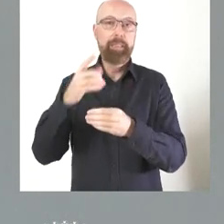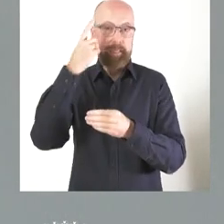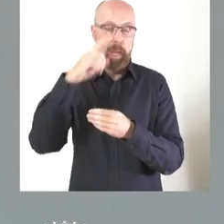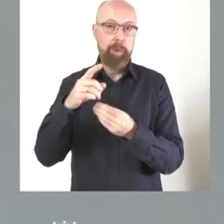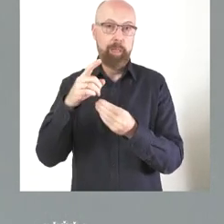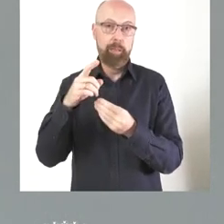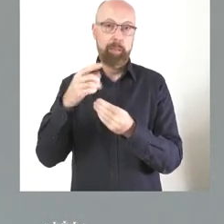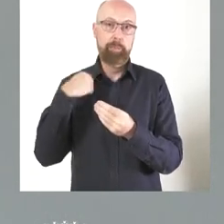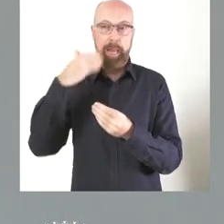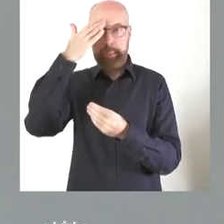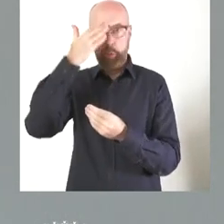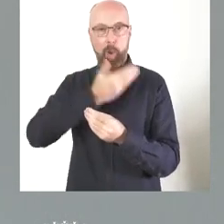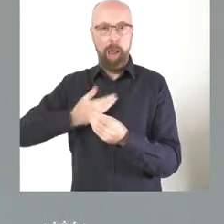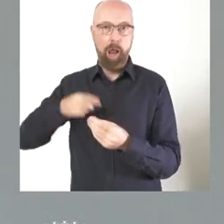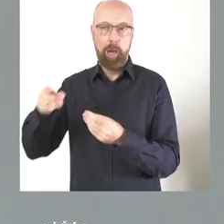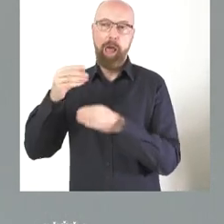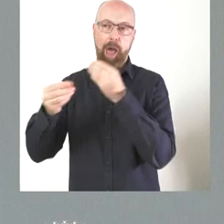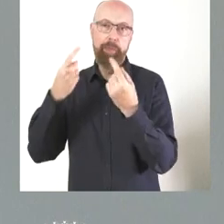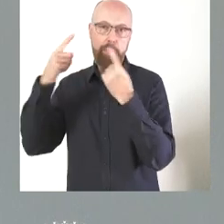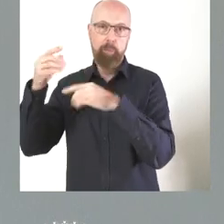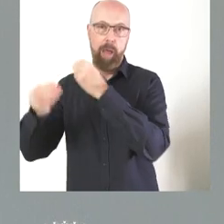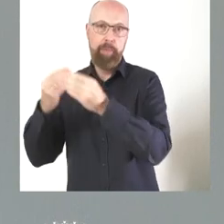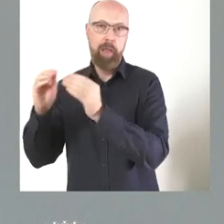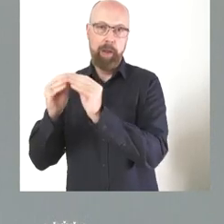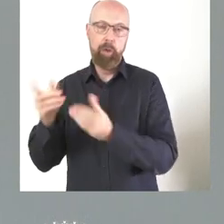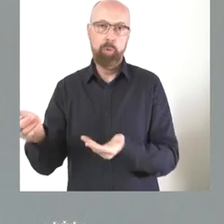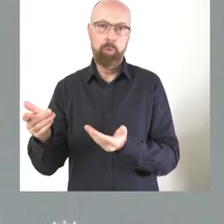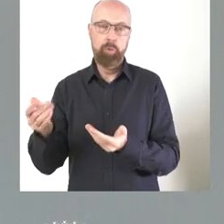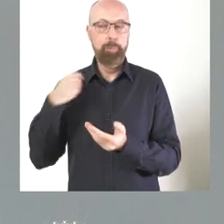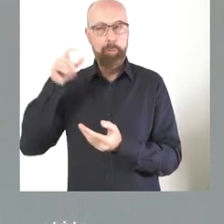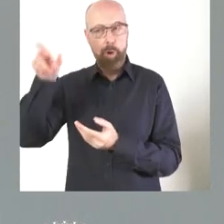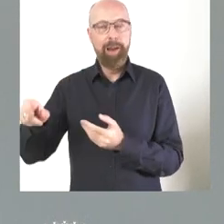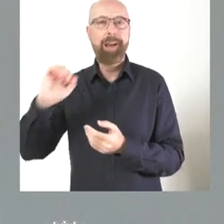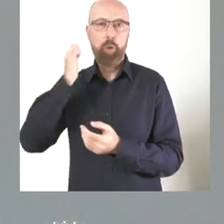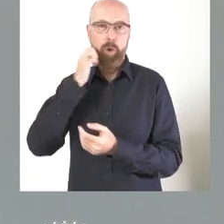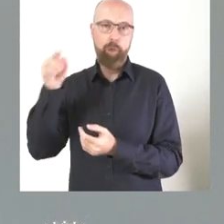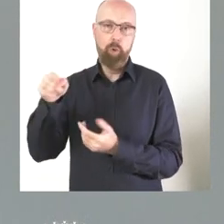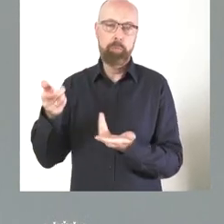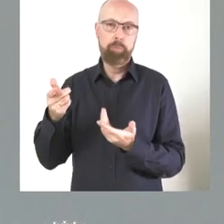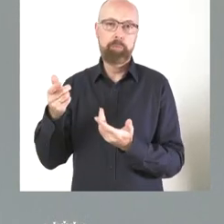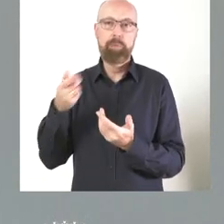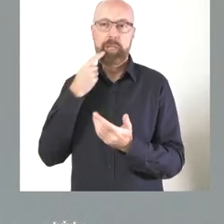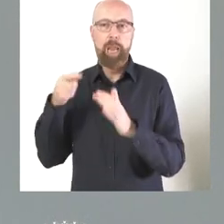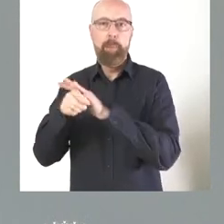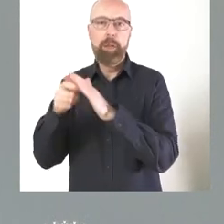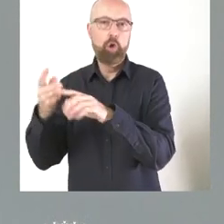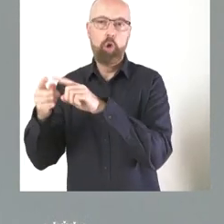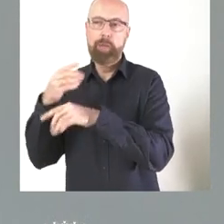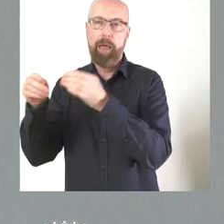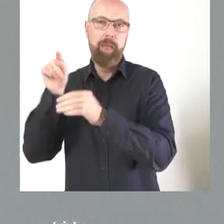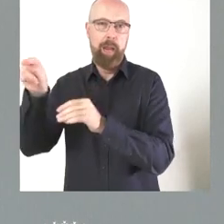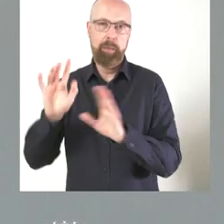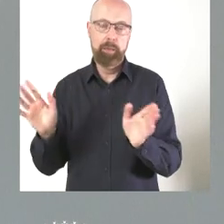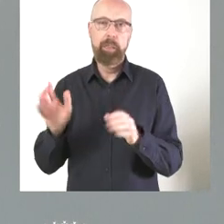dicho es el titular de ese bien y por tanto es el titular ese bien que además es el que ha recurrido el que tiene que hacer esa inversión si el bien fuera